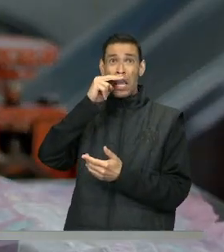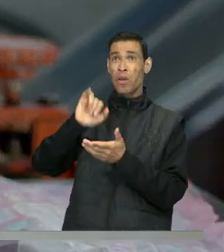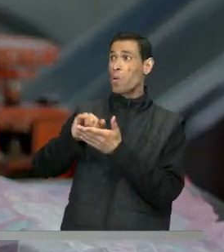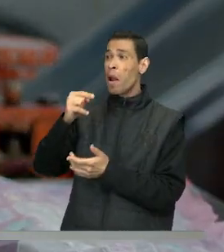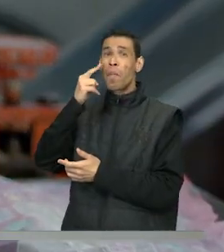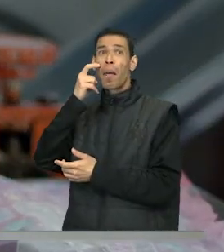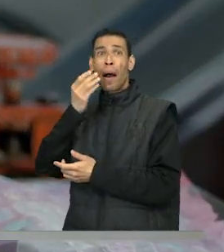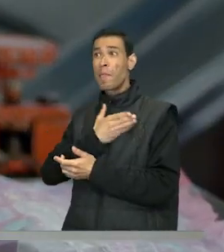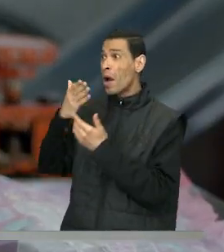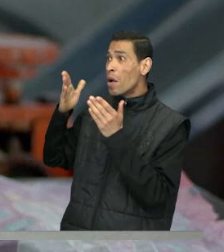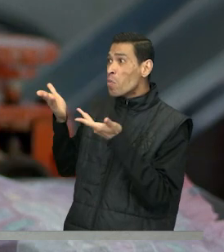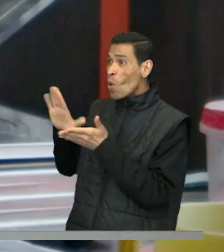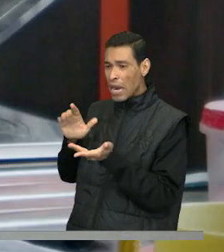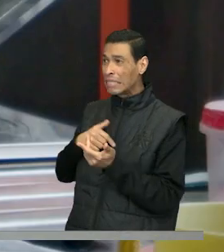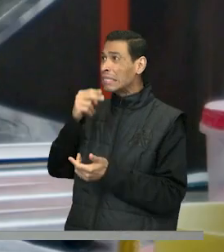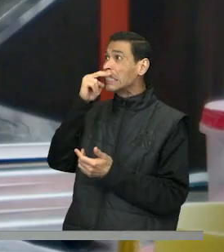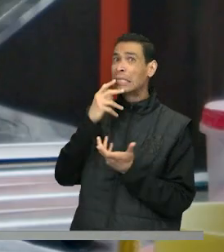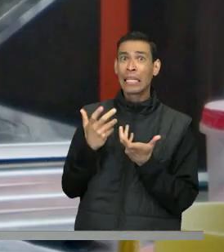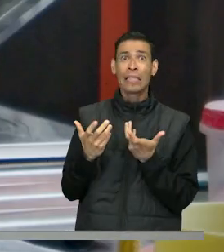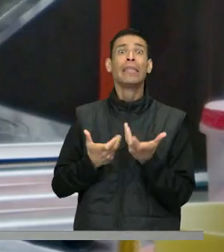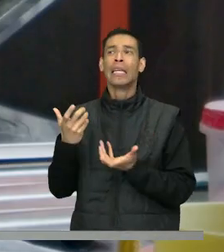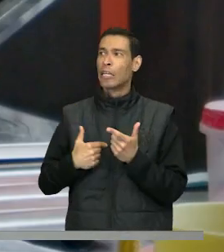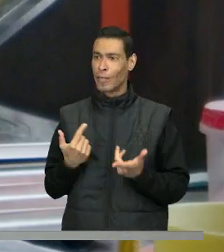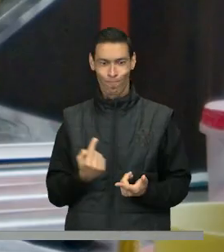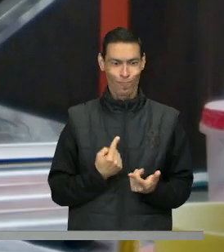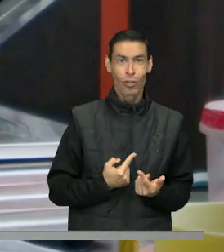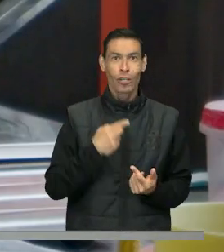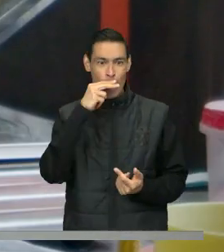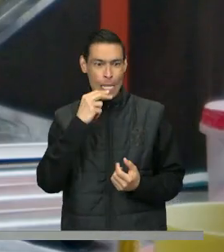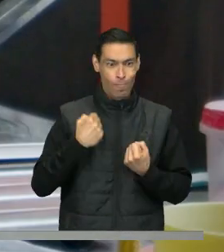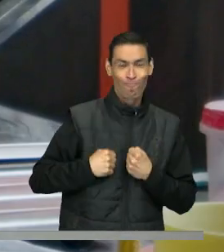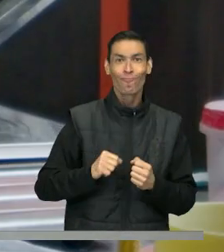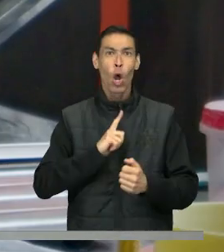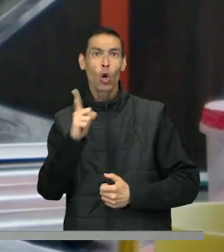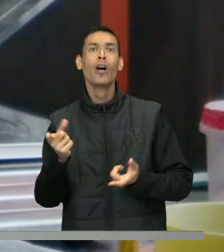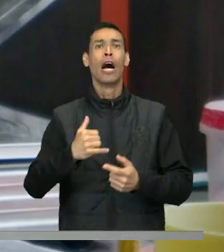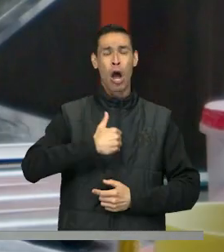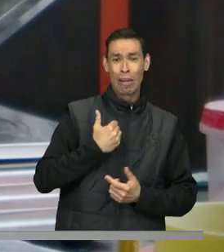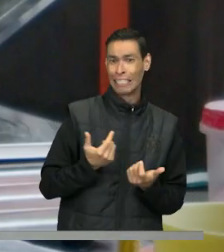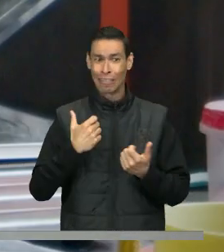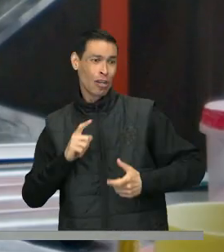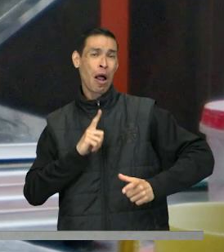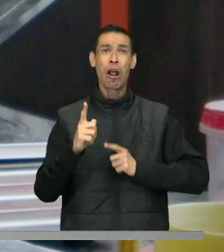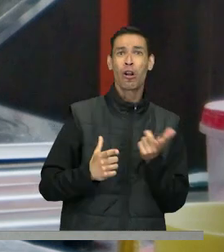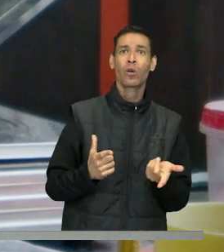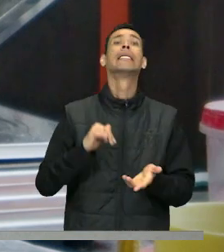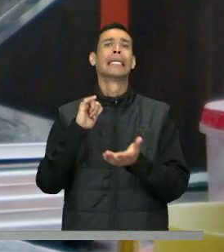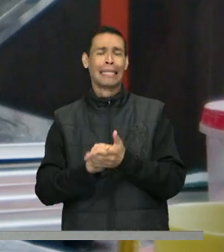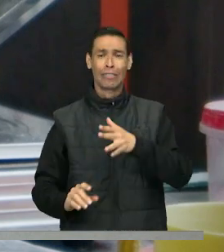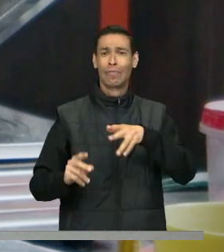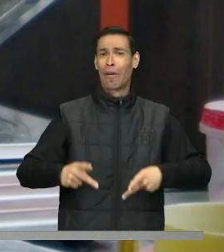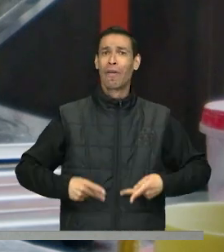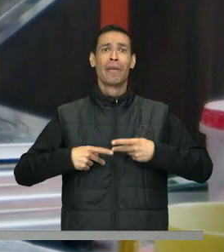niñez, lo que es la juventud y aún hoy en día tiene uno que ir luchando contra todo este tipo de vicisitudes que se